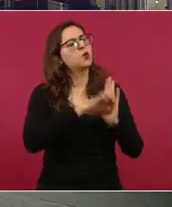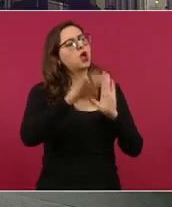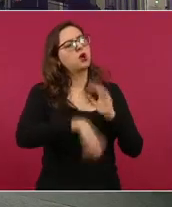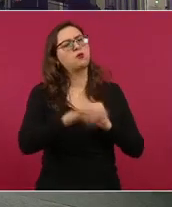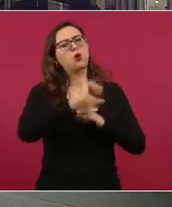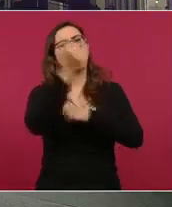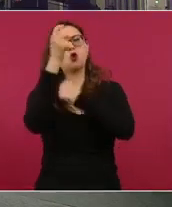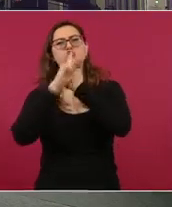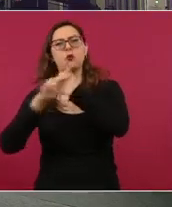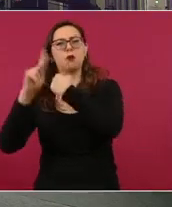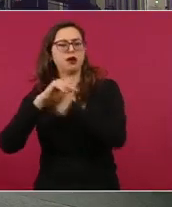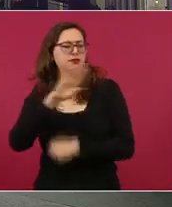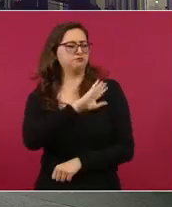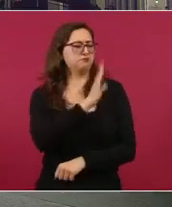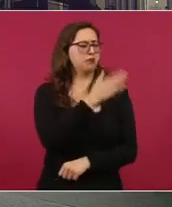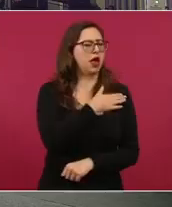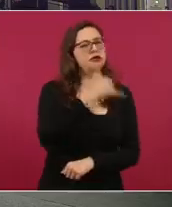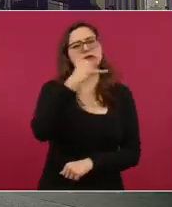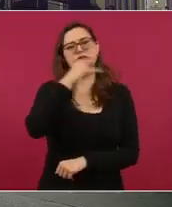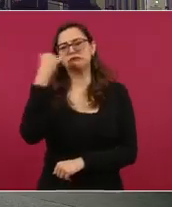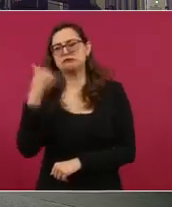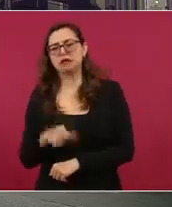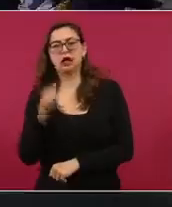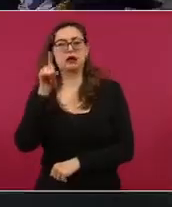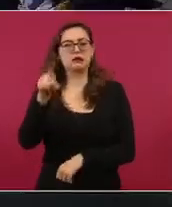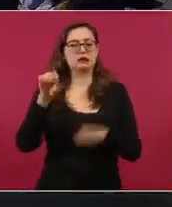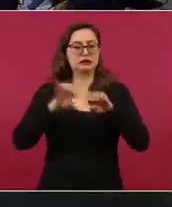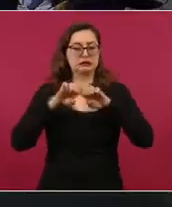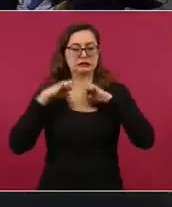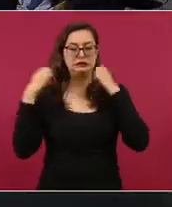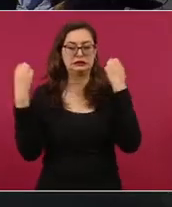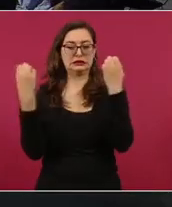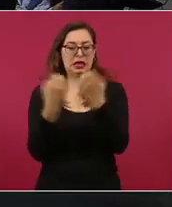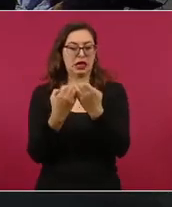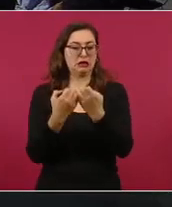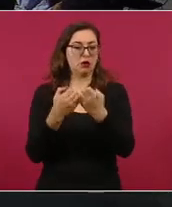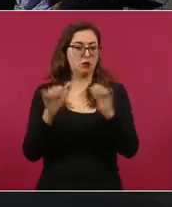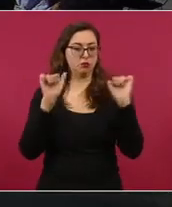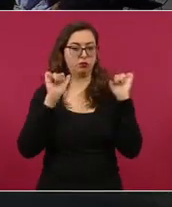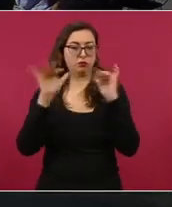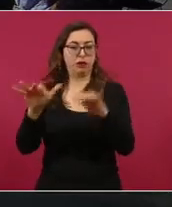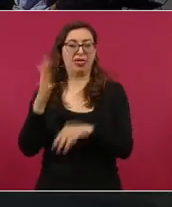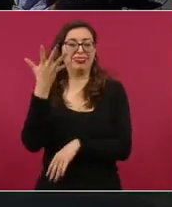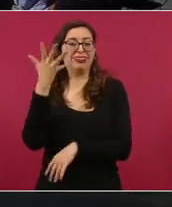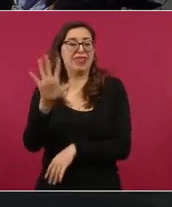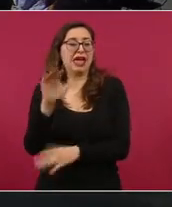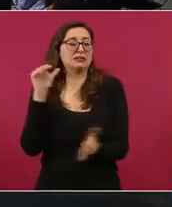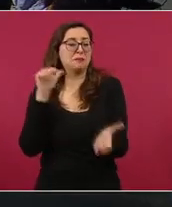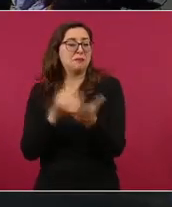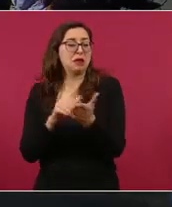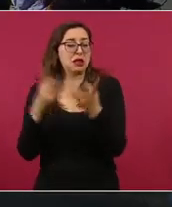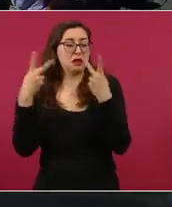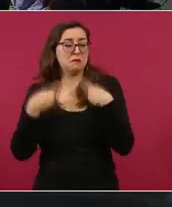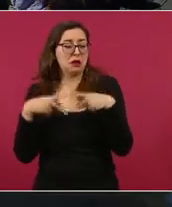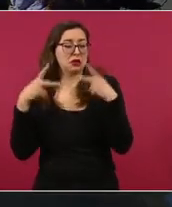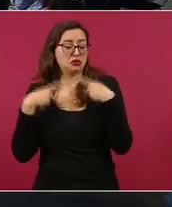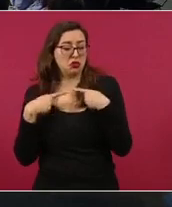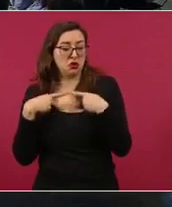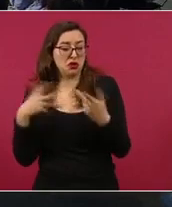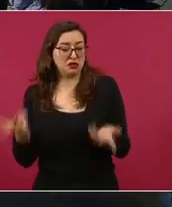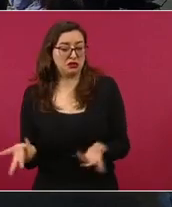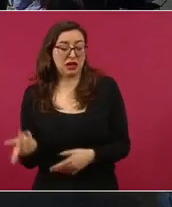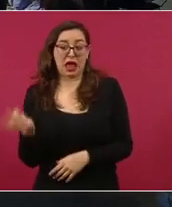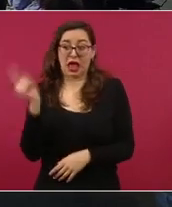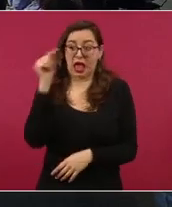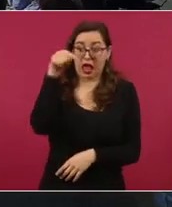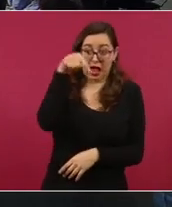como España e Italia hay estadios con capacidad para 10,000 personas. En México, para evitar lo que se planteaba en el reportaje, el ascenso